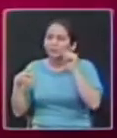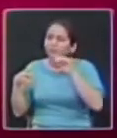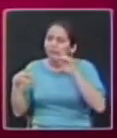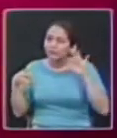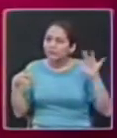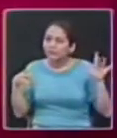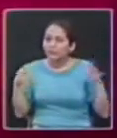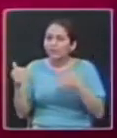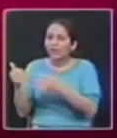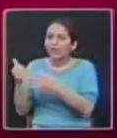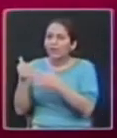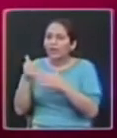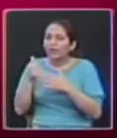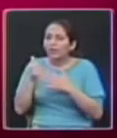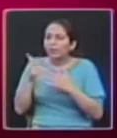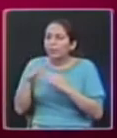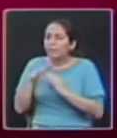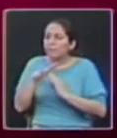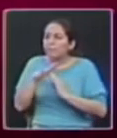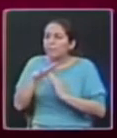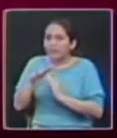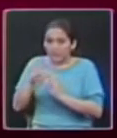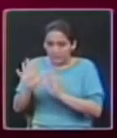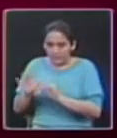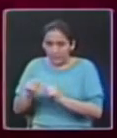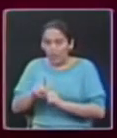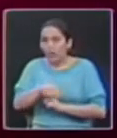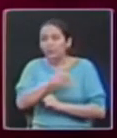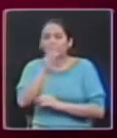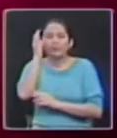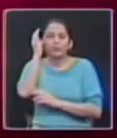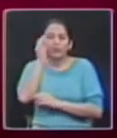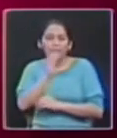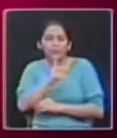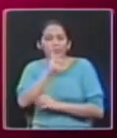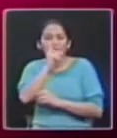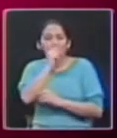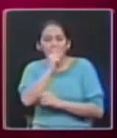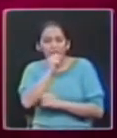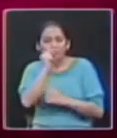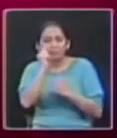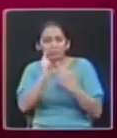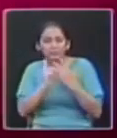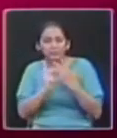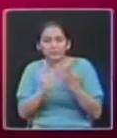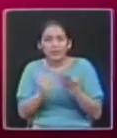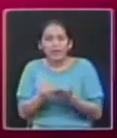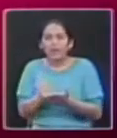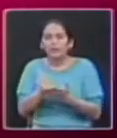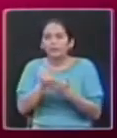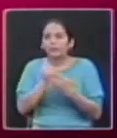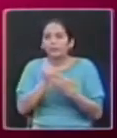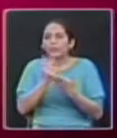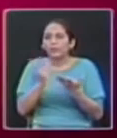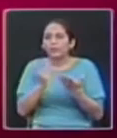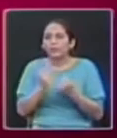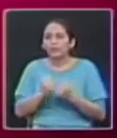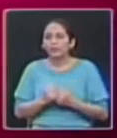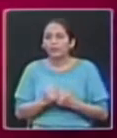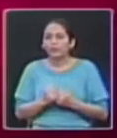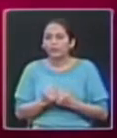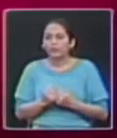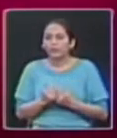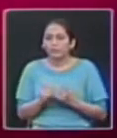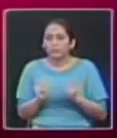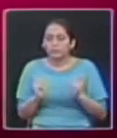armonizador. Los tonos terracota, naranjas, cafeces tienen un efecto de calidez, de